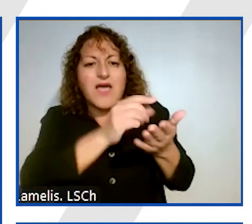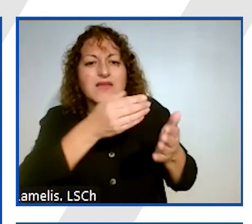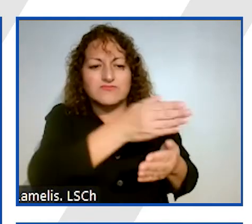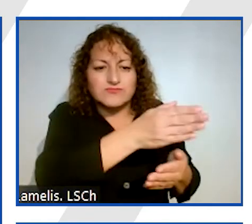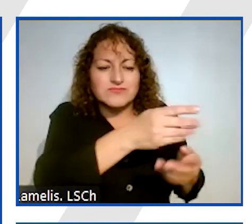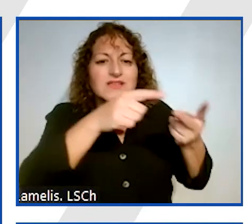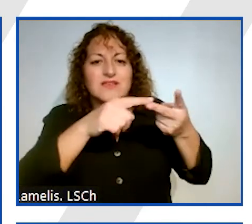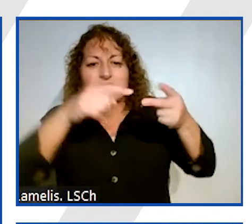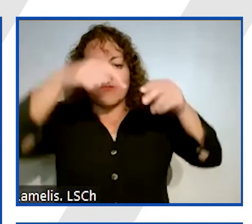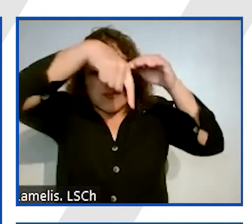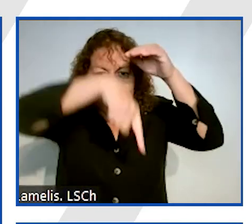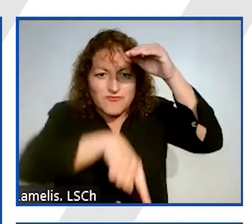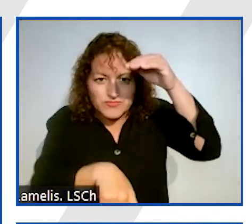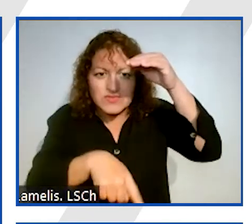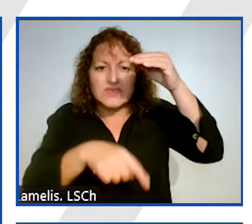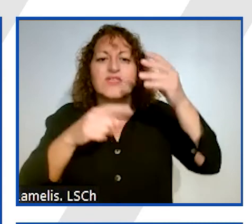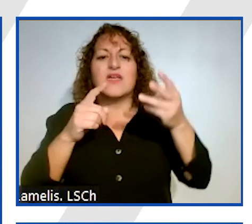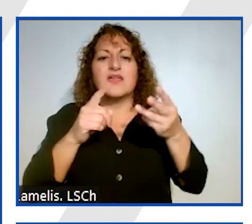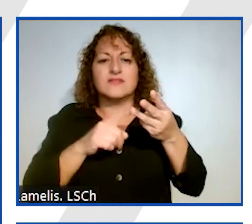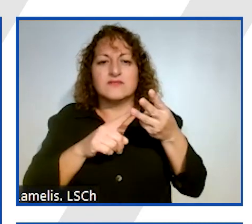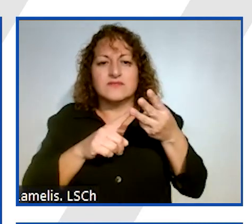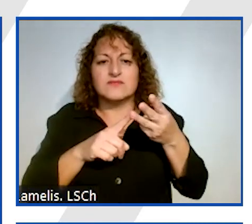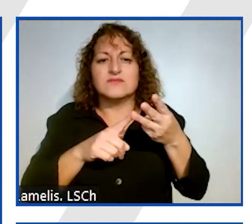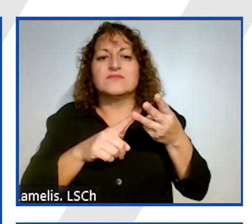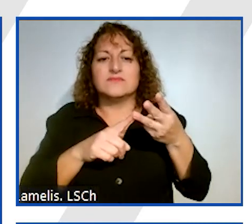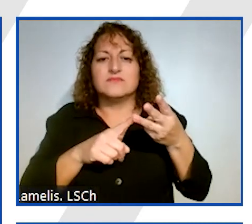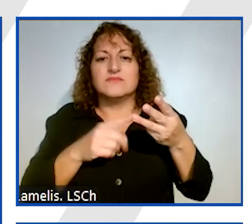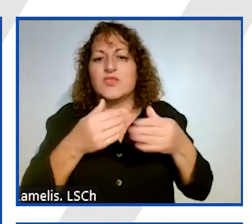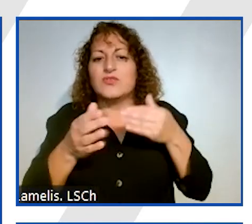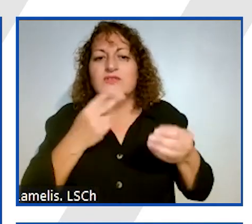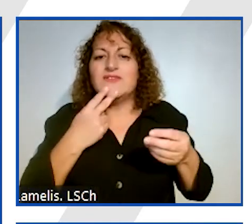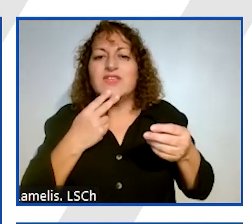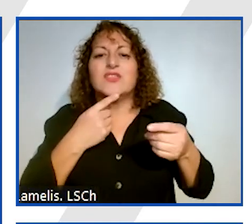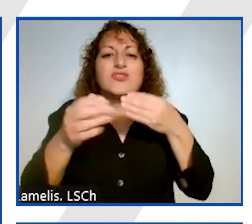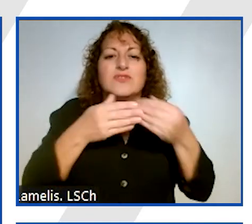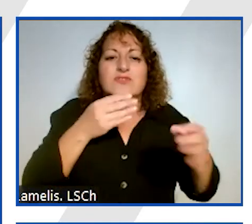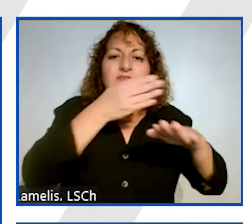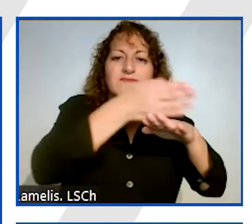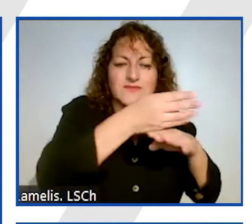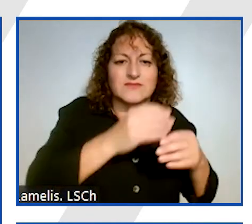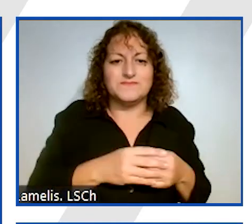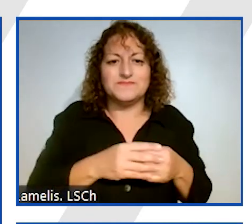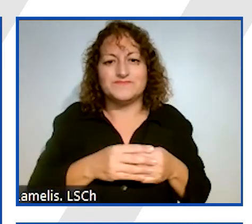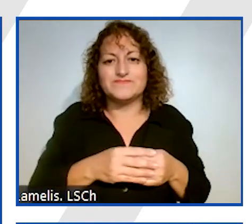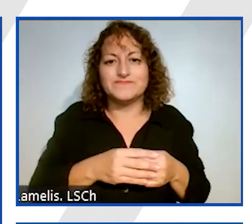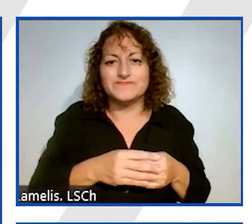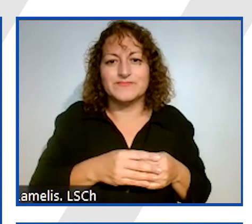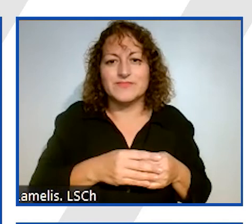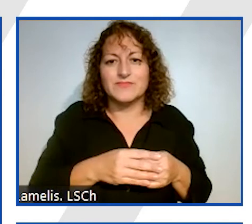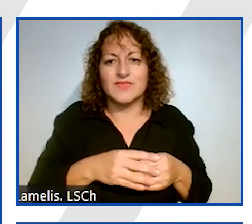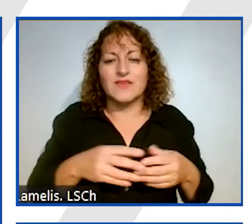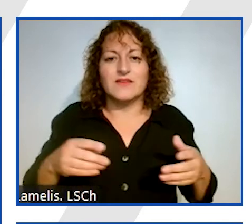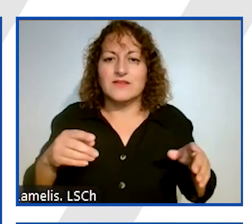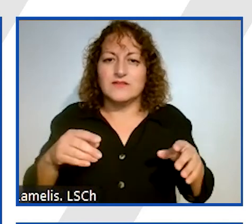modelar espacialmente dónde viven y a dónde se dirigen. Esta marca puede registrarse aproximadamente, puede estar viva